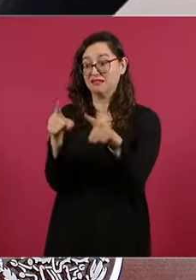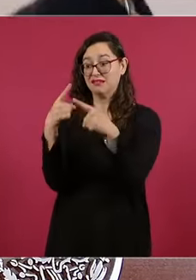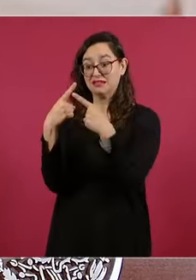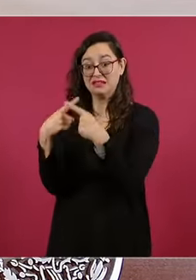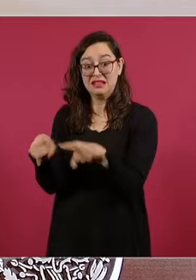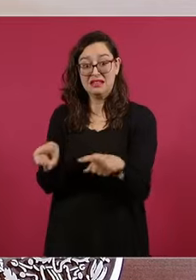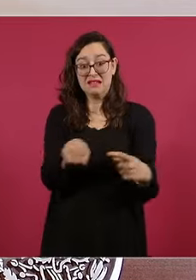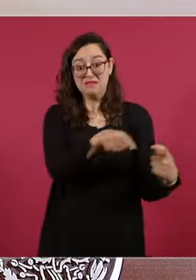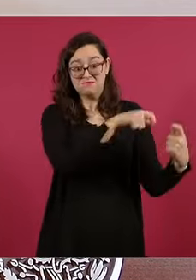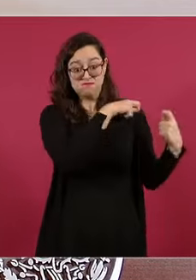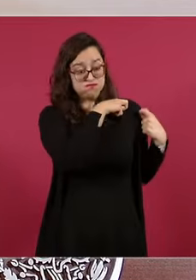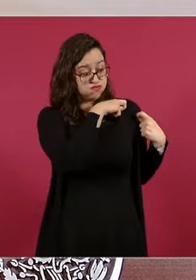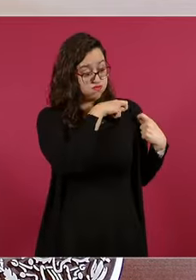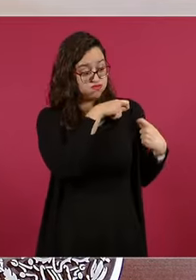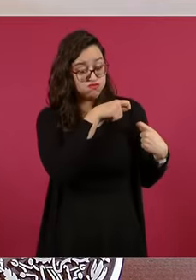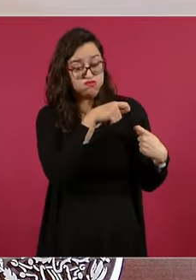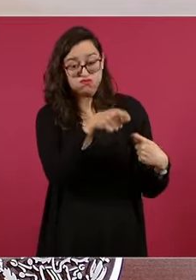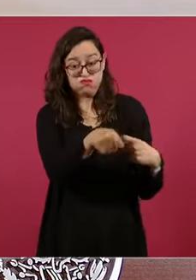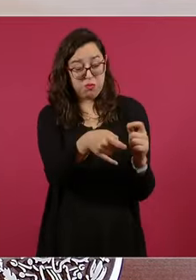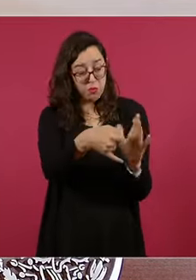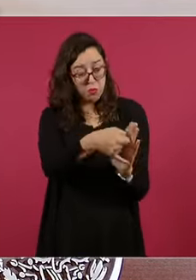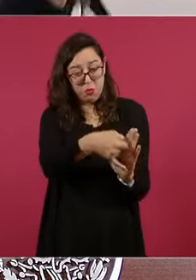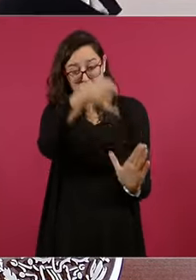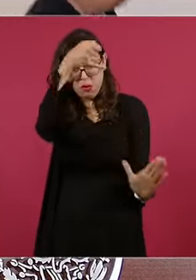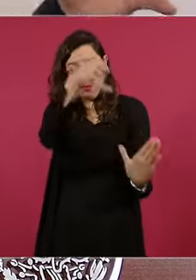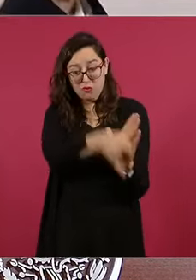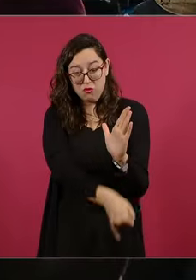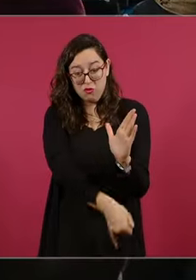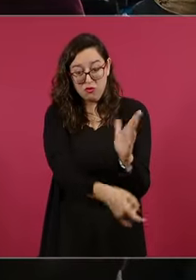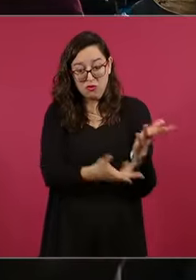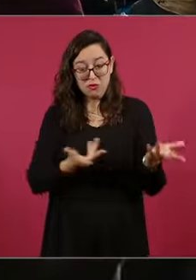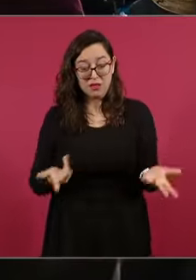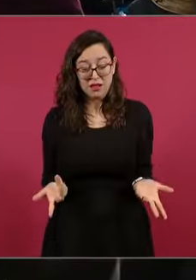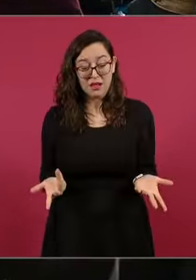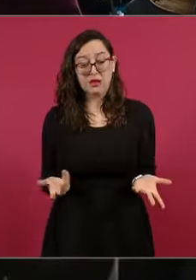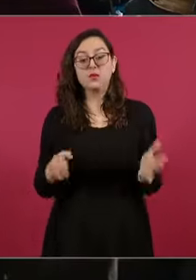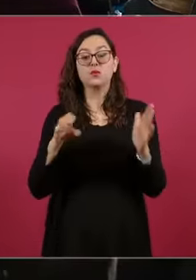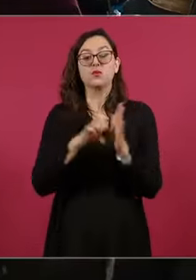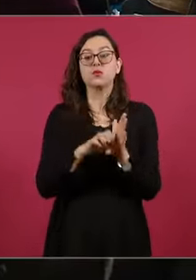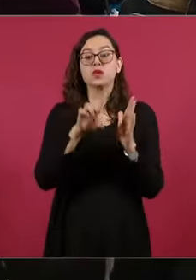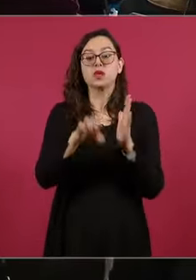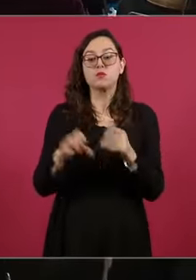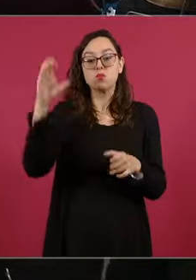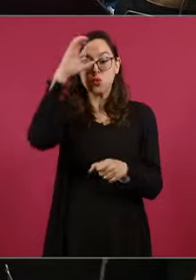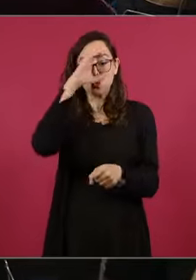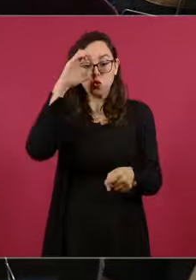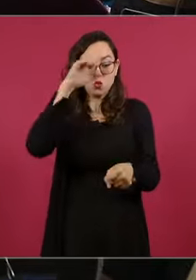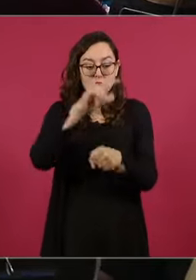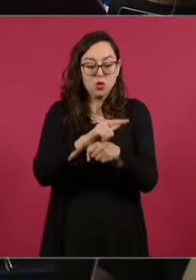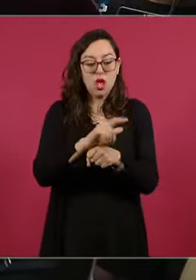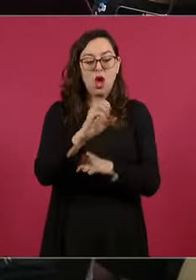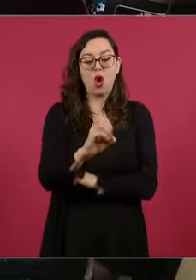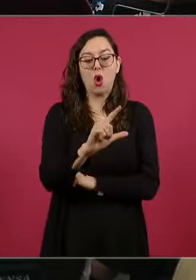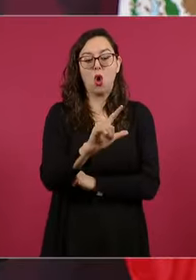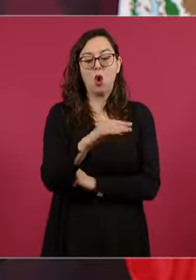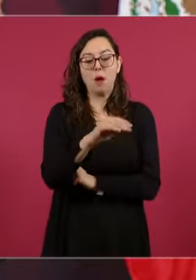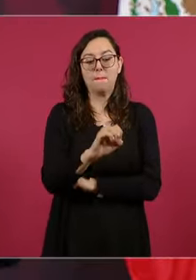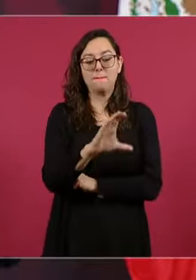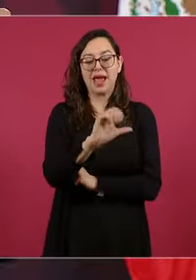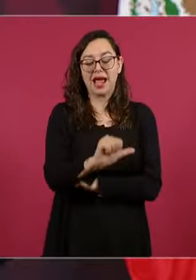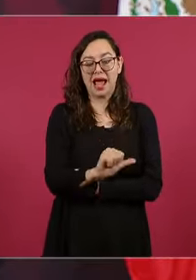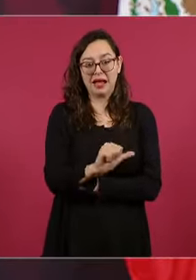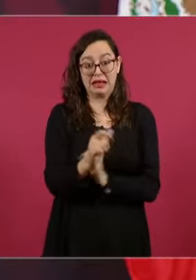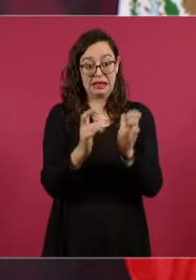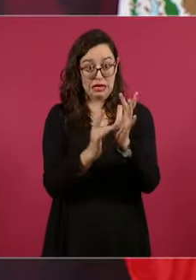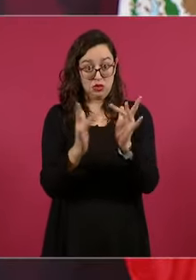ni tan profundo. Es que la cultura madre, por ejemplo, la cultura olmeca, son 3,000 años antes